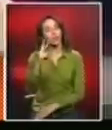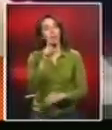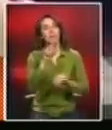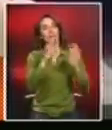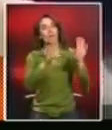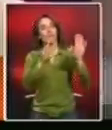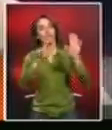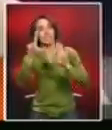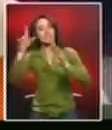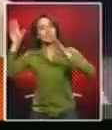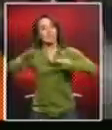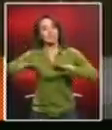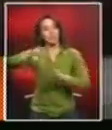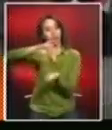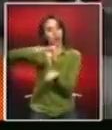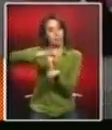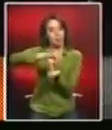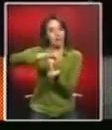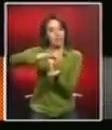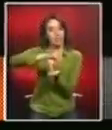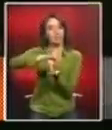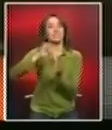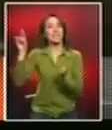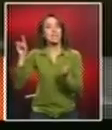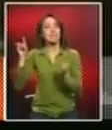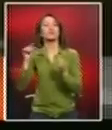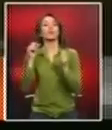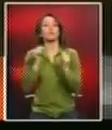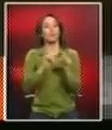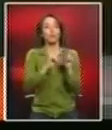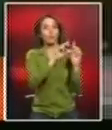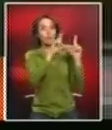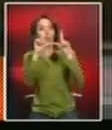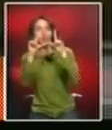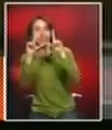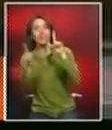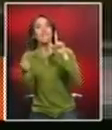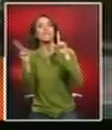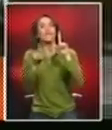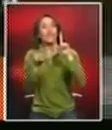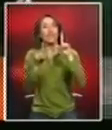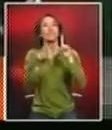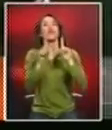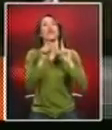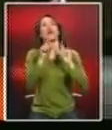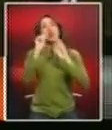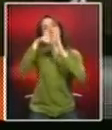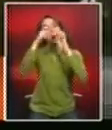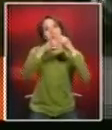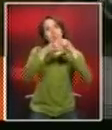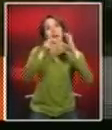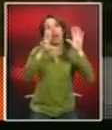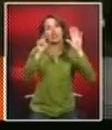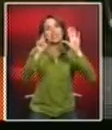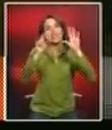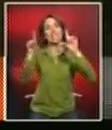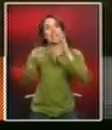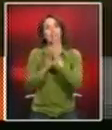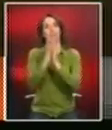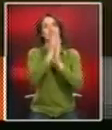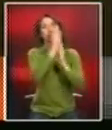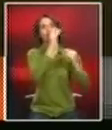Su estadía en nuestro país, de hecho, fue el hilo conductor del capítulo que marcó el regreso de los 80. Fuentes de